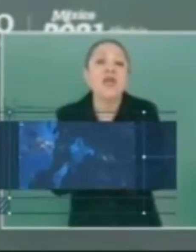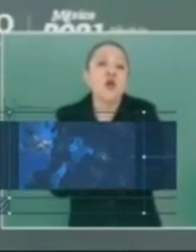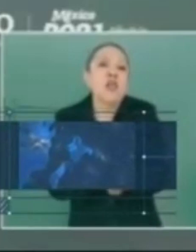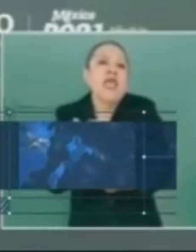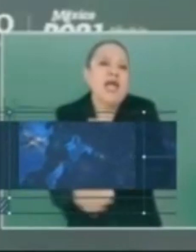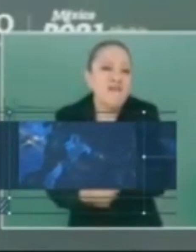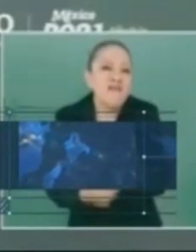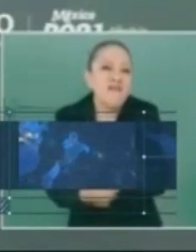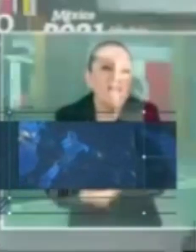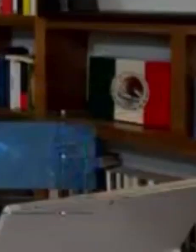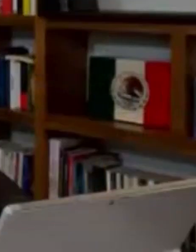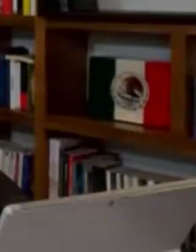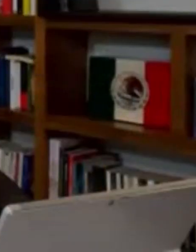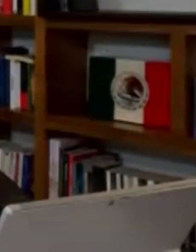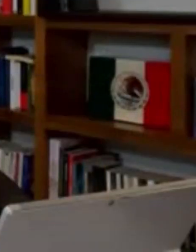ilusión.